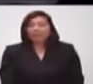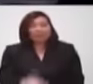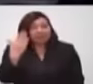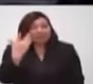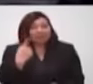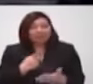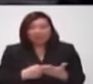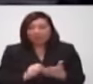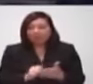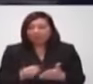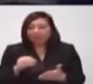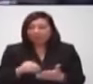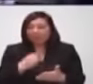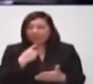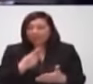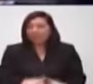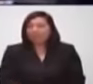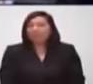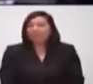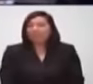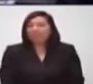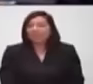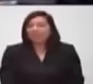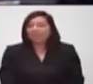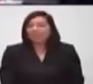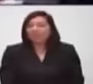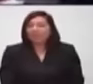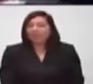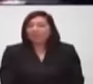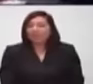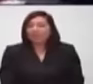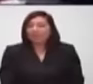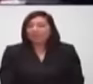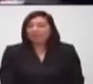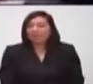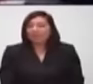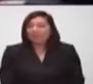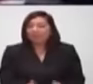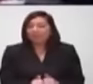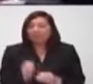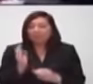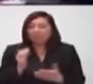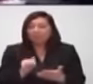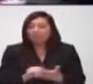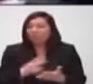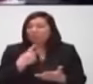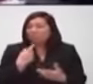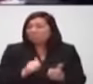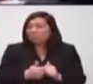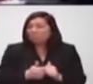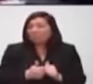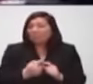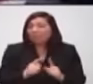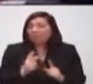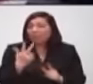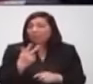Sabemos que la concesión, nos dijo alguno de los técnicos hoy día en su exposición, que la concesión no se debe modificar durante los 3